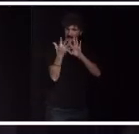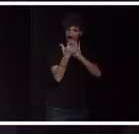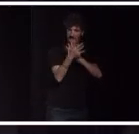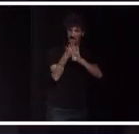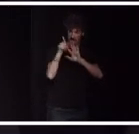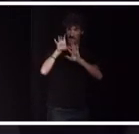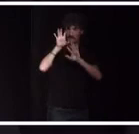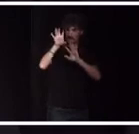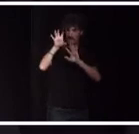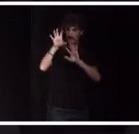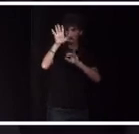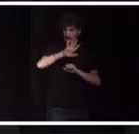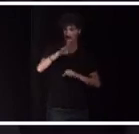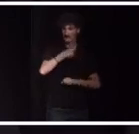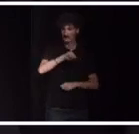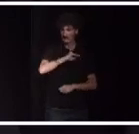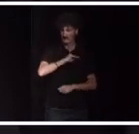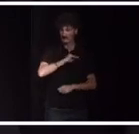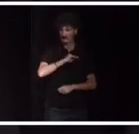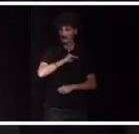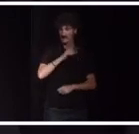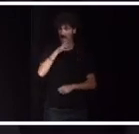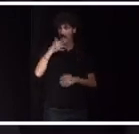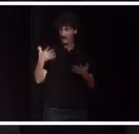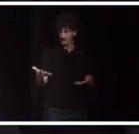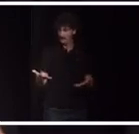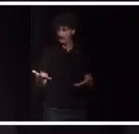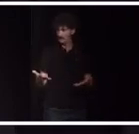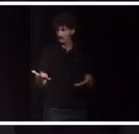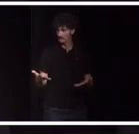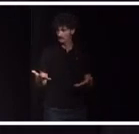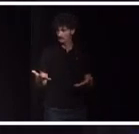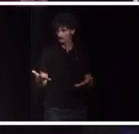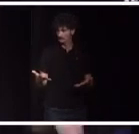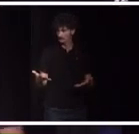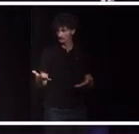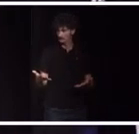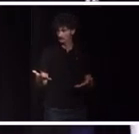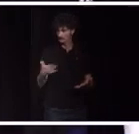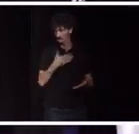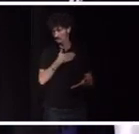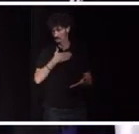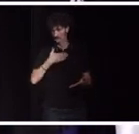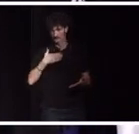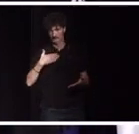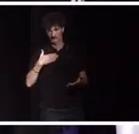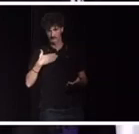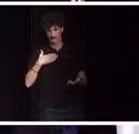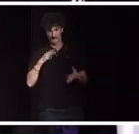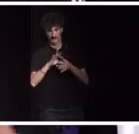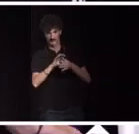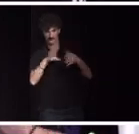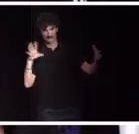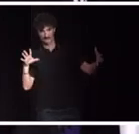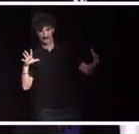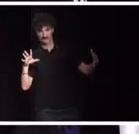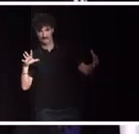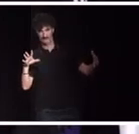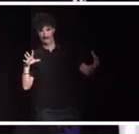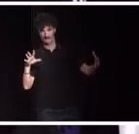nuestro país. También ahora están haciendo brecha algunas compañeras,